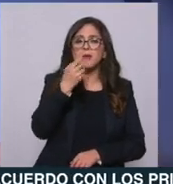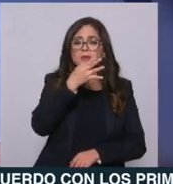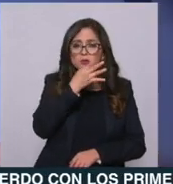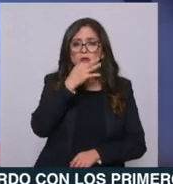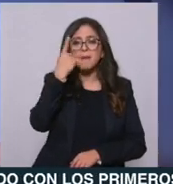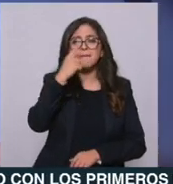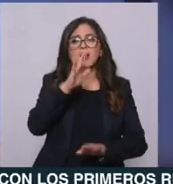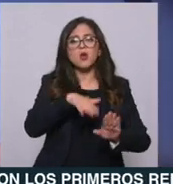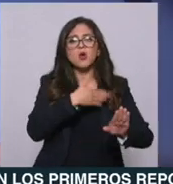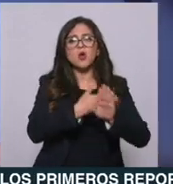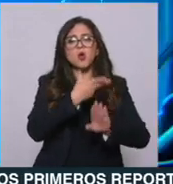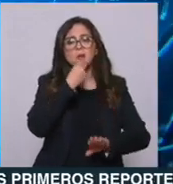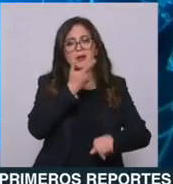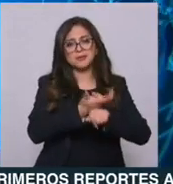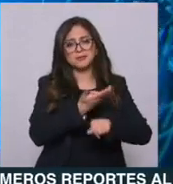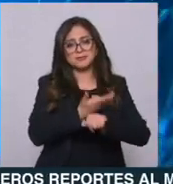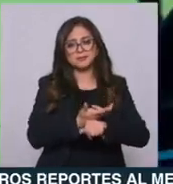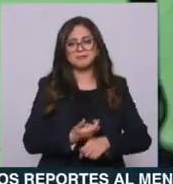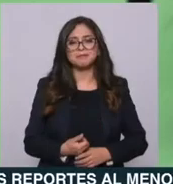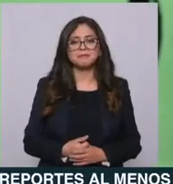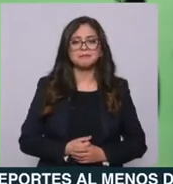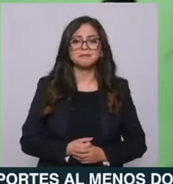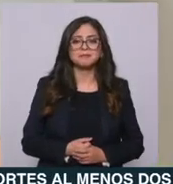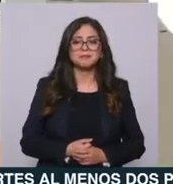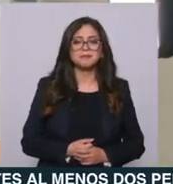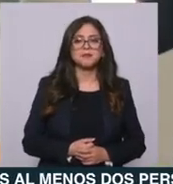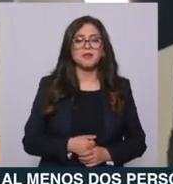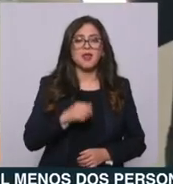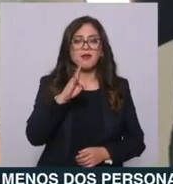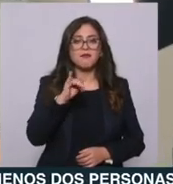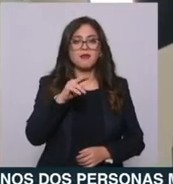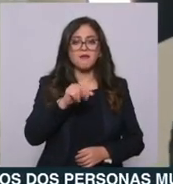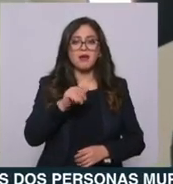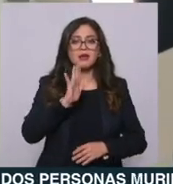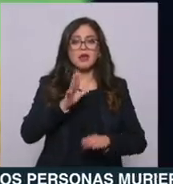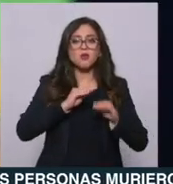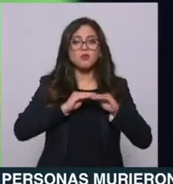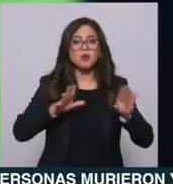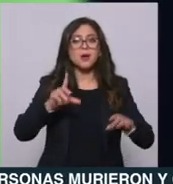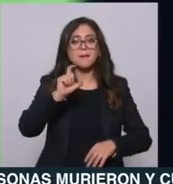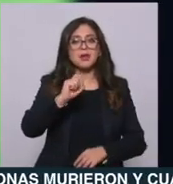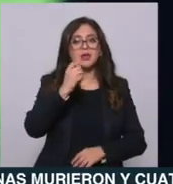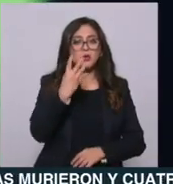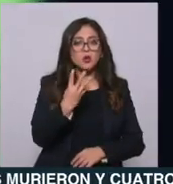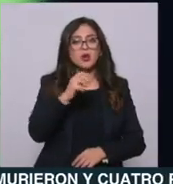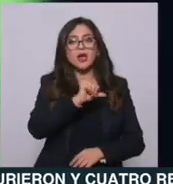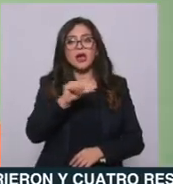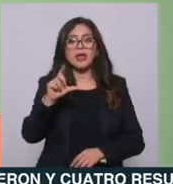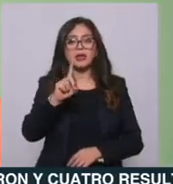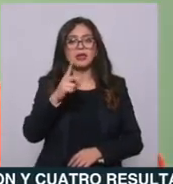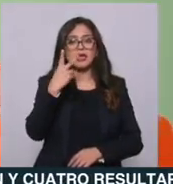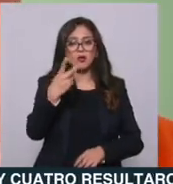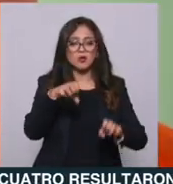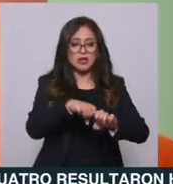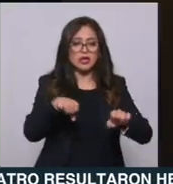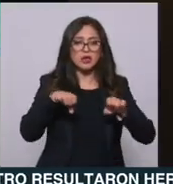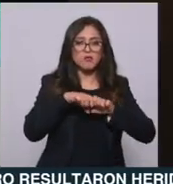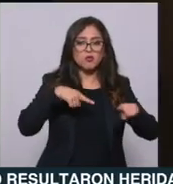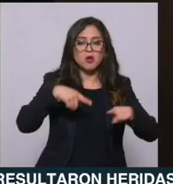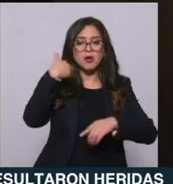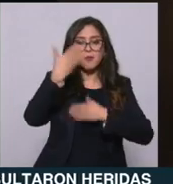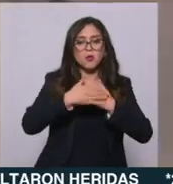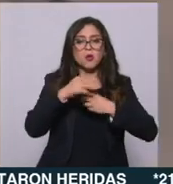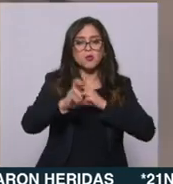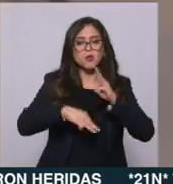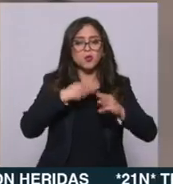imponerse al estadounidense Steve Johnson. La FIFA dio a conocer la ampliación de 24 a 32 selecciones para disputar el próximo Mundial